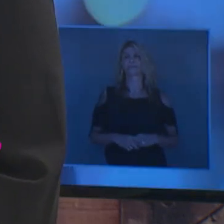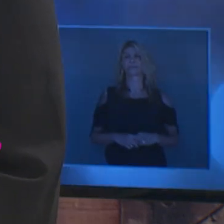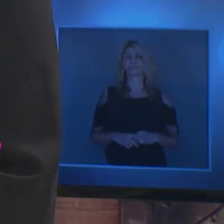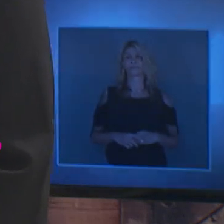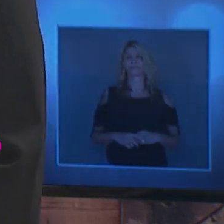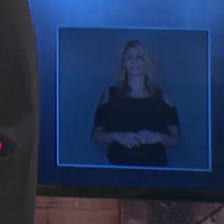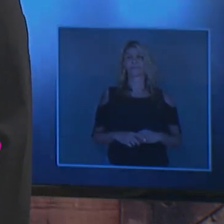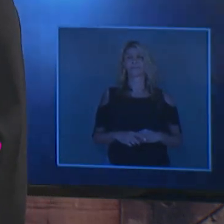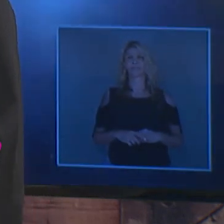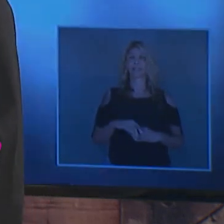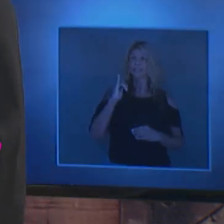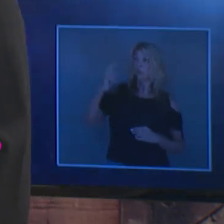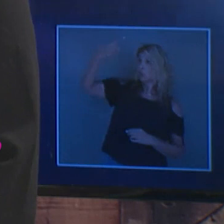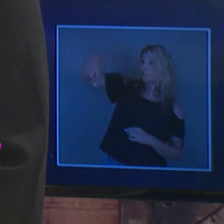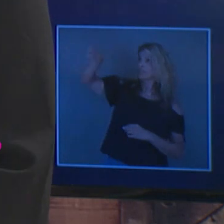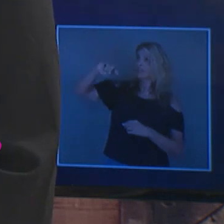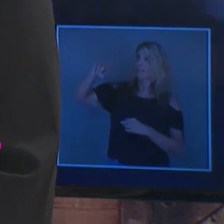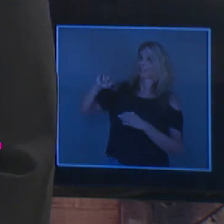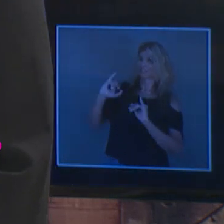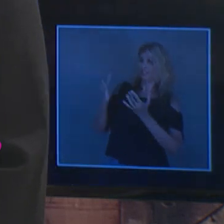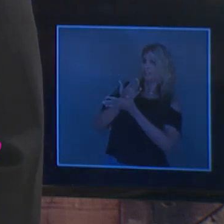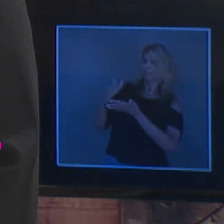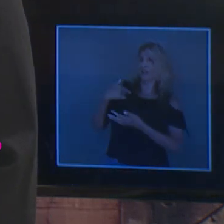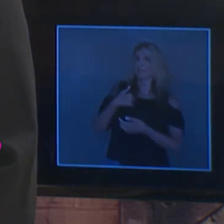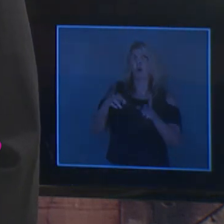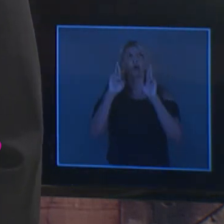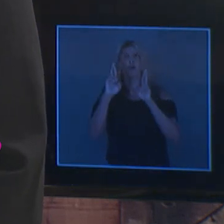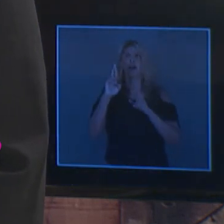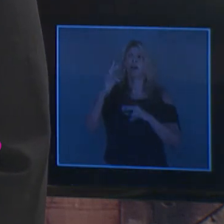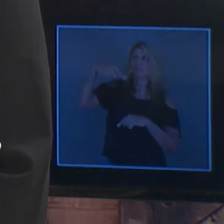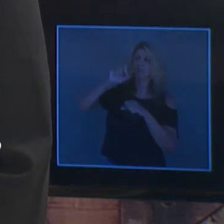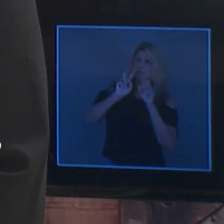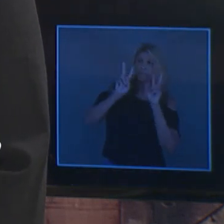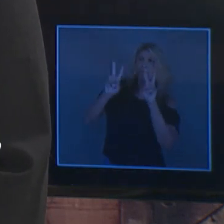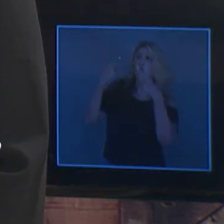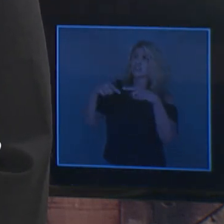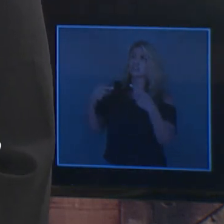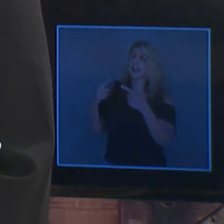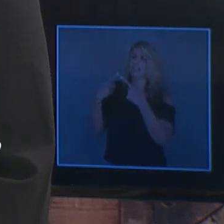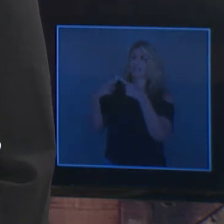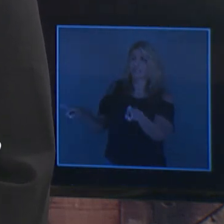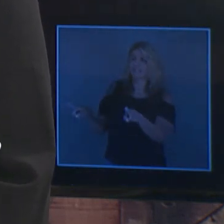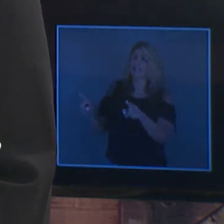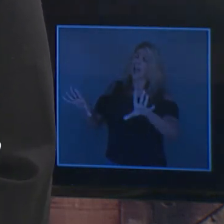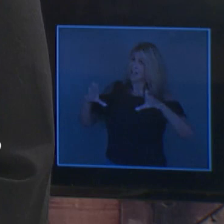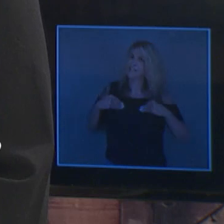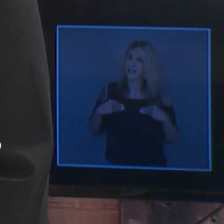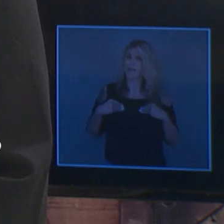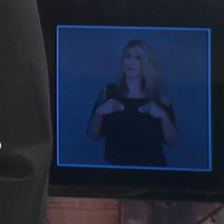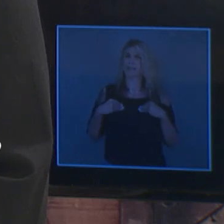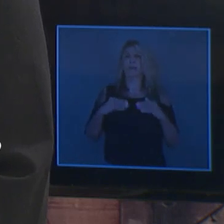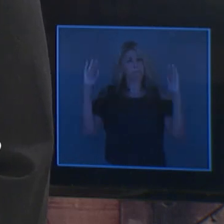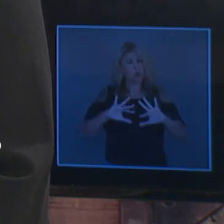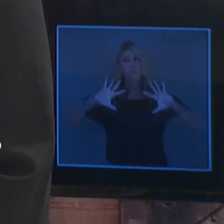después vino la pandemia claramente muchas cosas se vieron desgracias atrasadas por eso